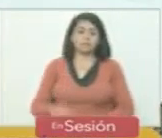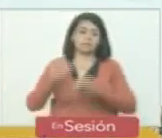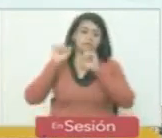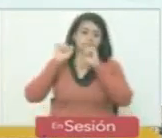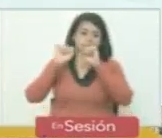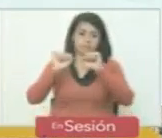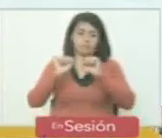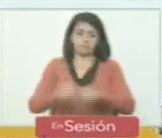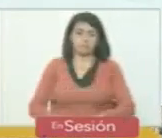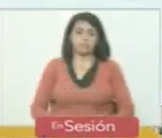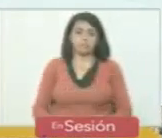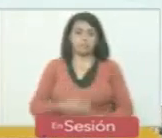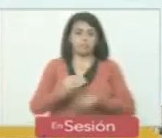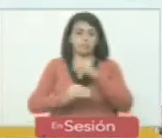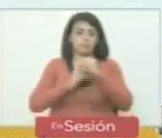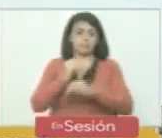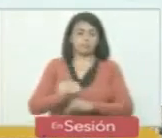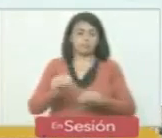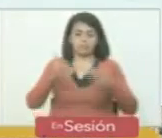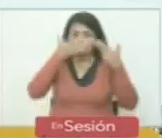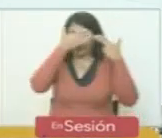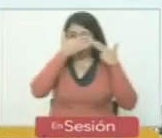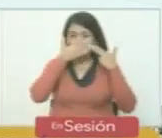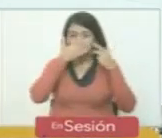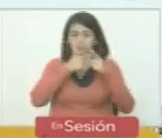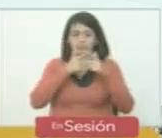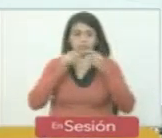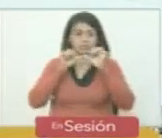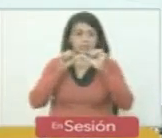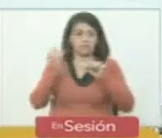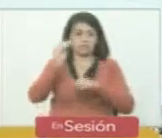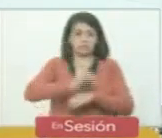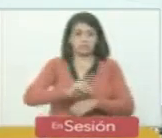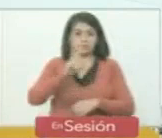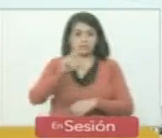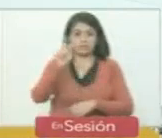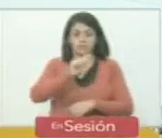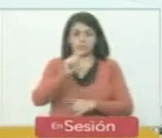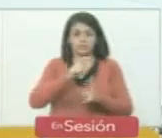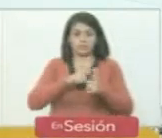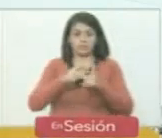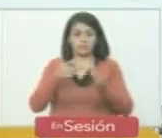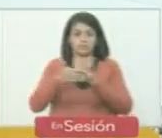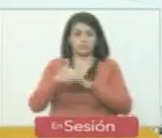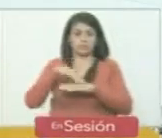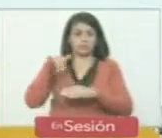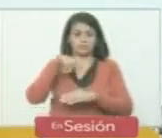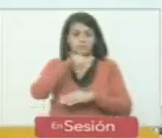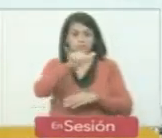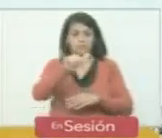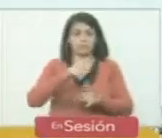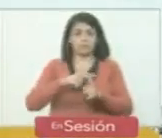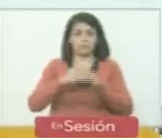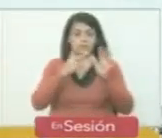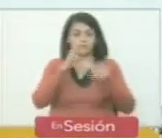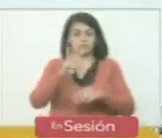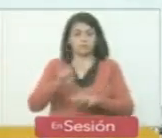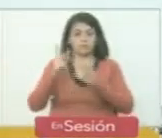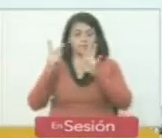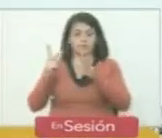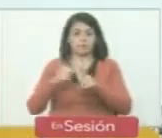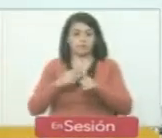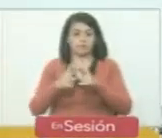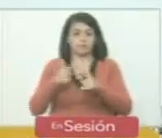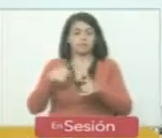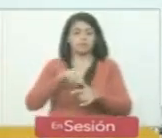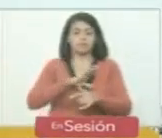rechazó la ejecución del secuestro durante más de dos meses del avión Boeing 747,